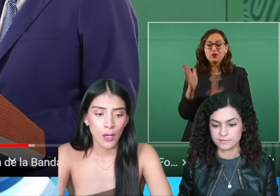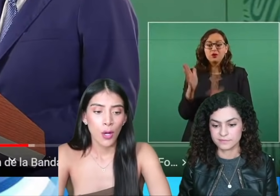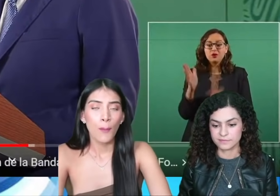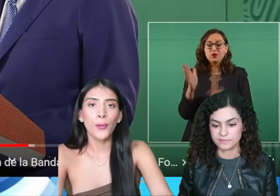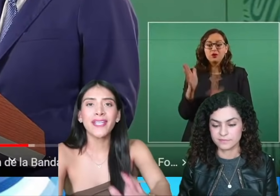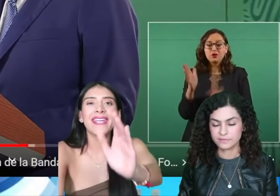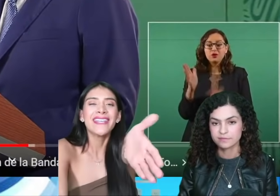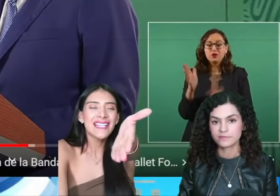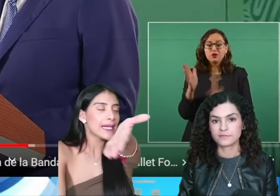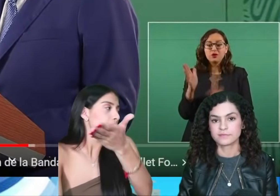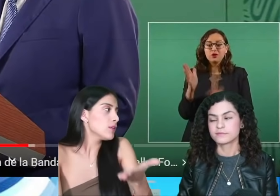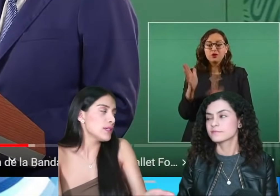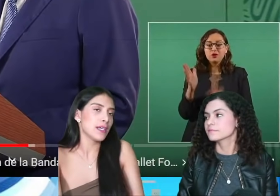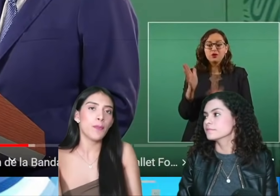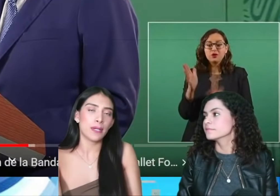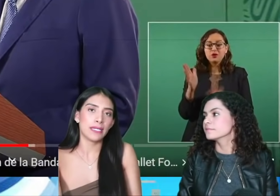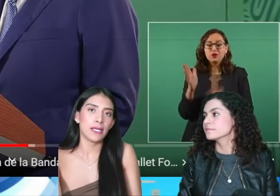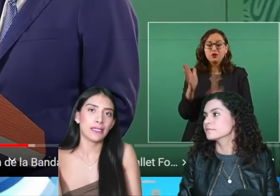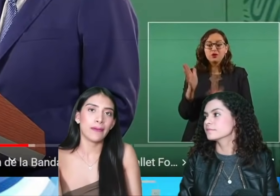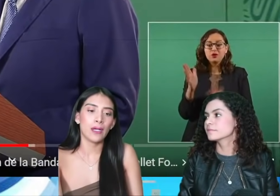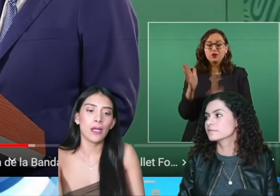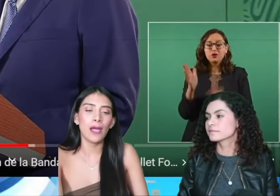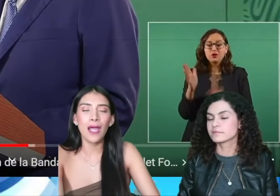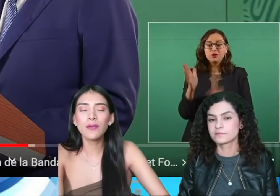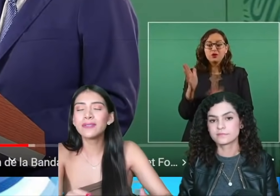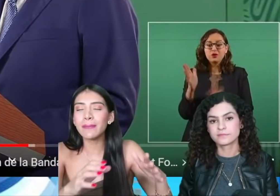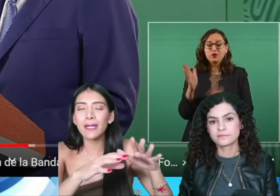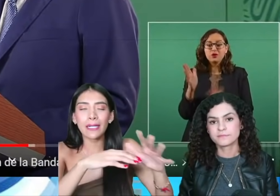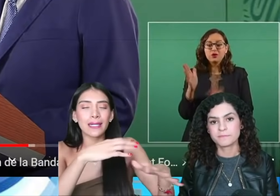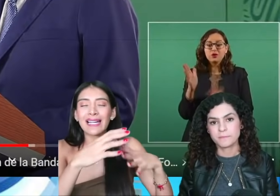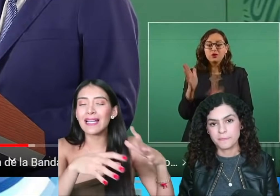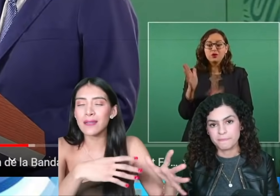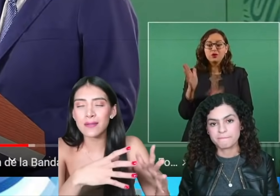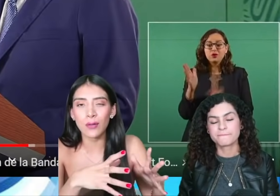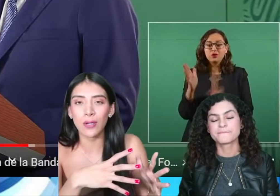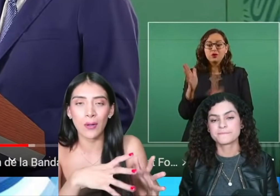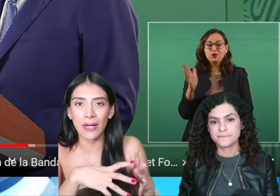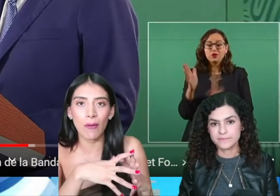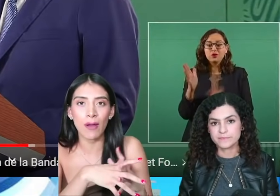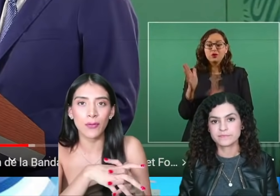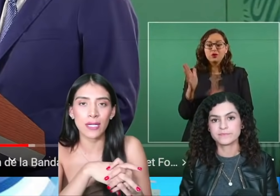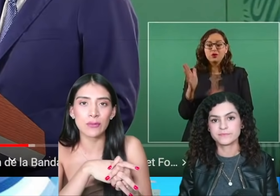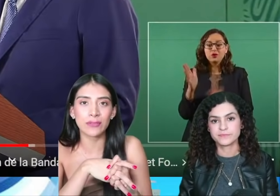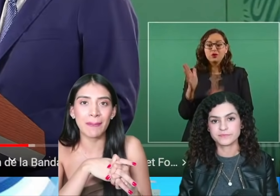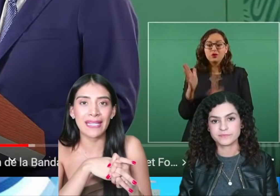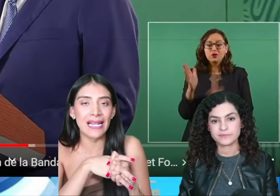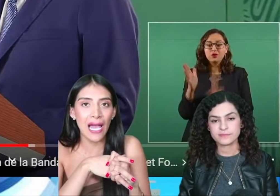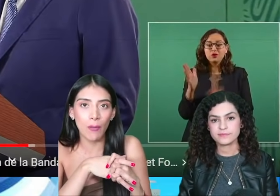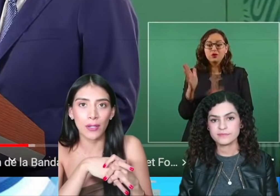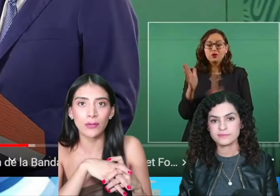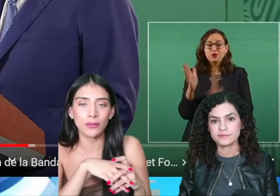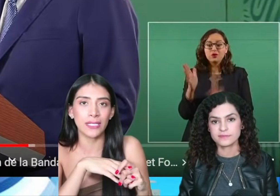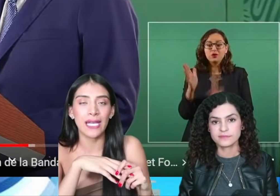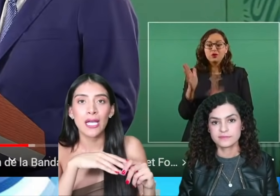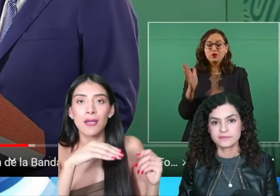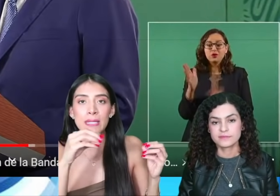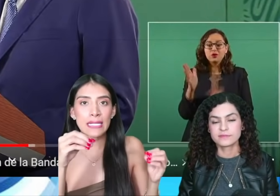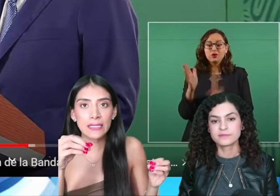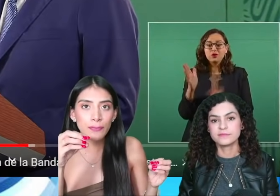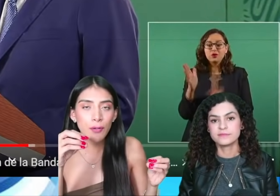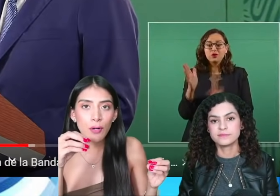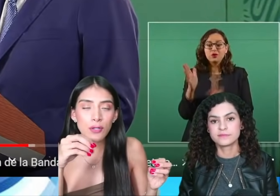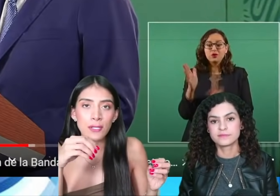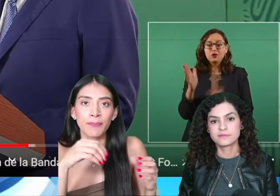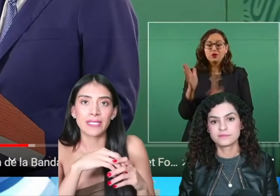es muy... Porque ahí, ¿qué está queriendo decir el presidente? A ver, hay un tema aquí en Jalisco y Guanajuato que es un tema del agua, ¿no? Donde